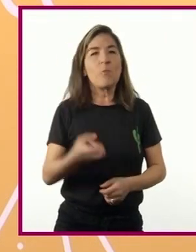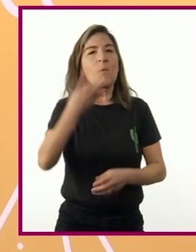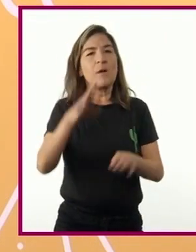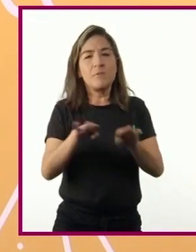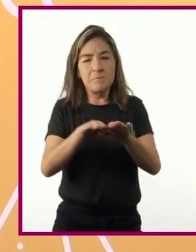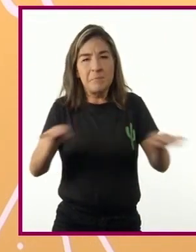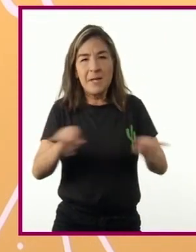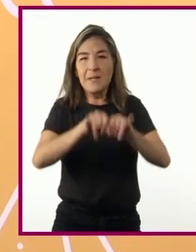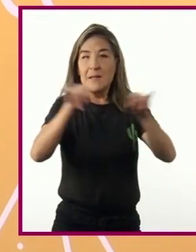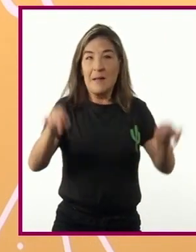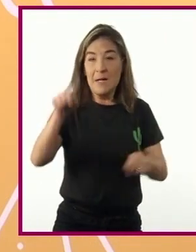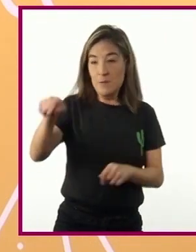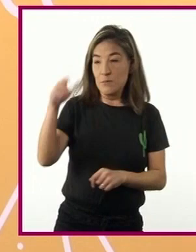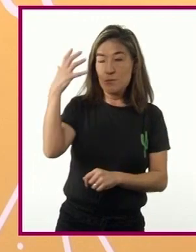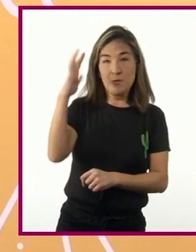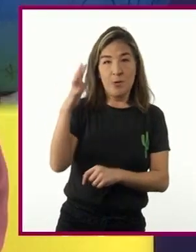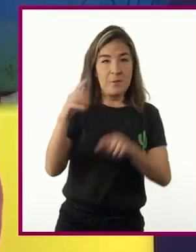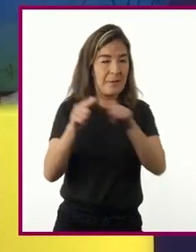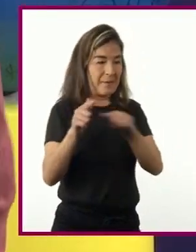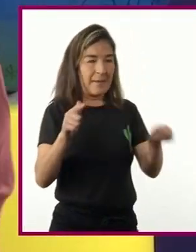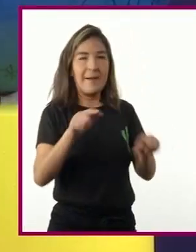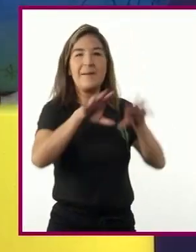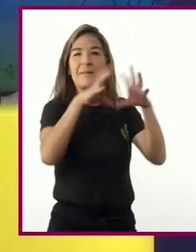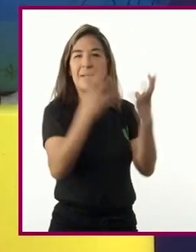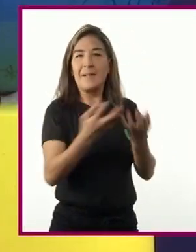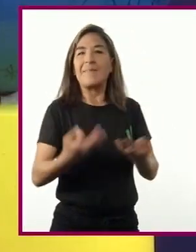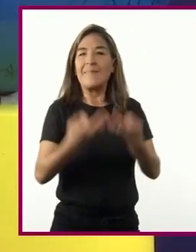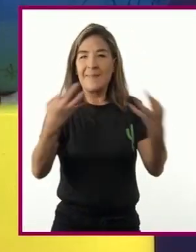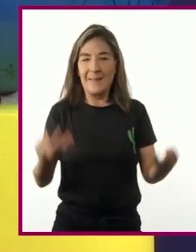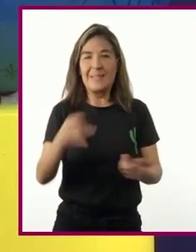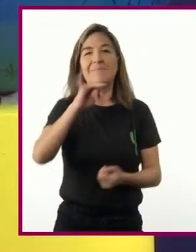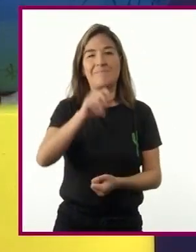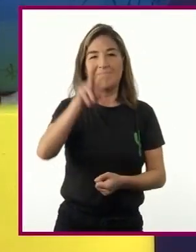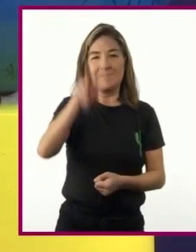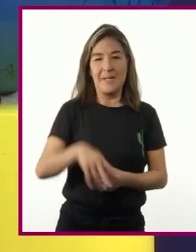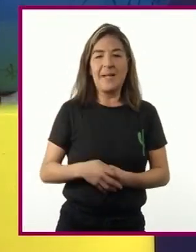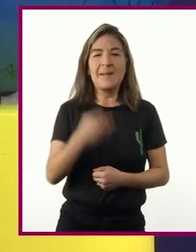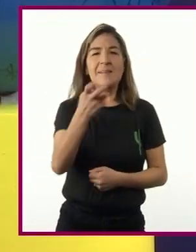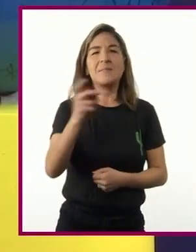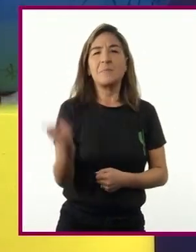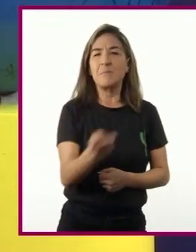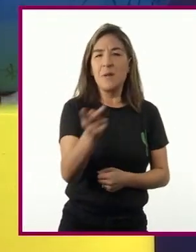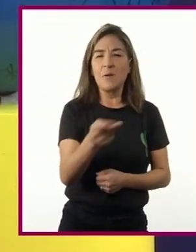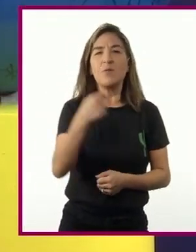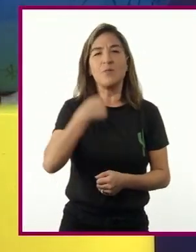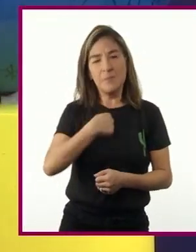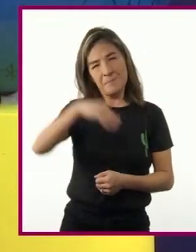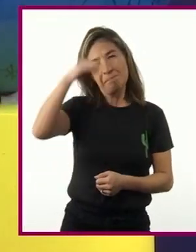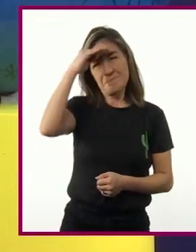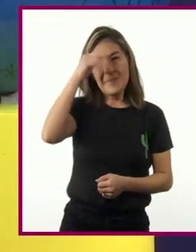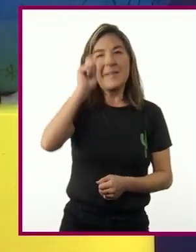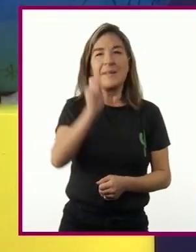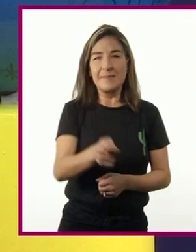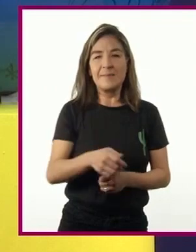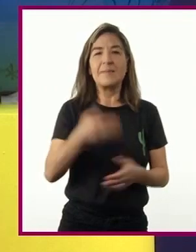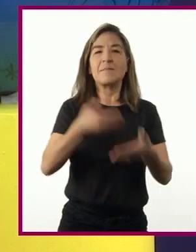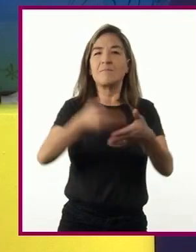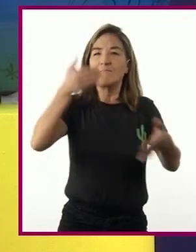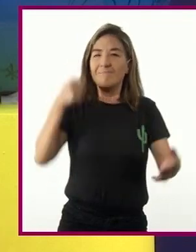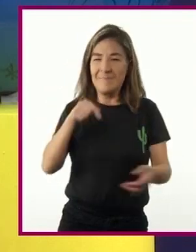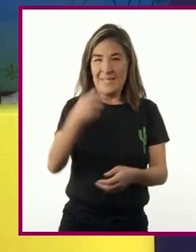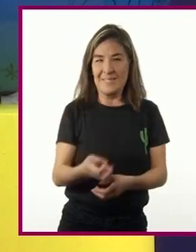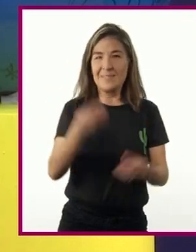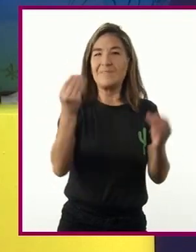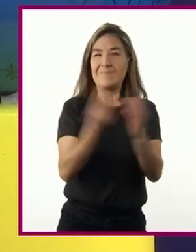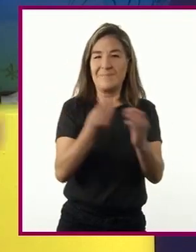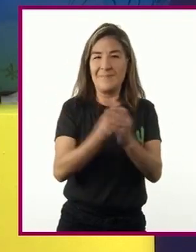la que está el Sol de la Tierra. Cierto, de hecho es una pregunta en la que he estado pensando desde el inicio